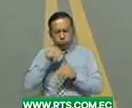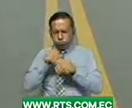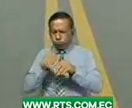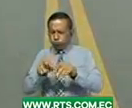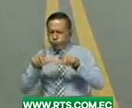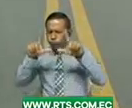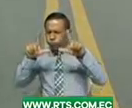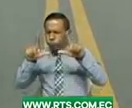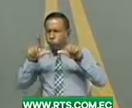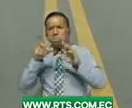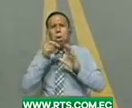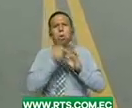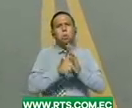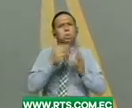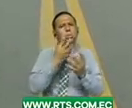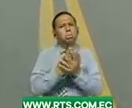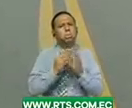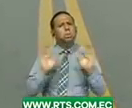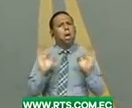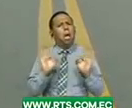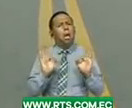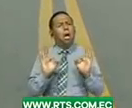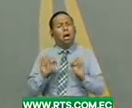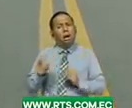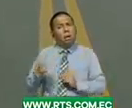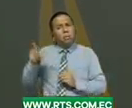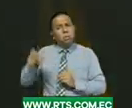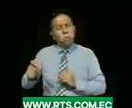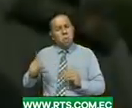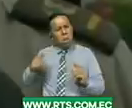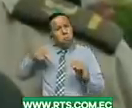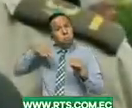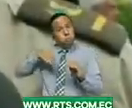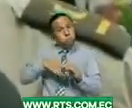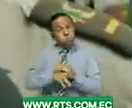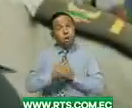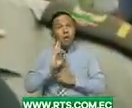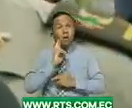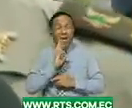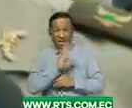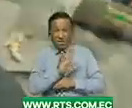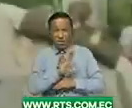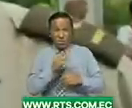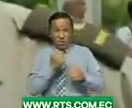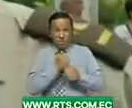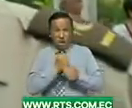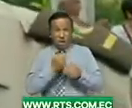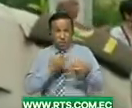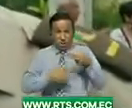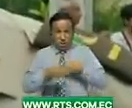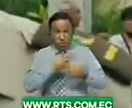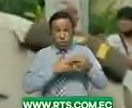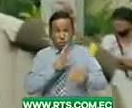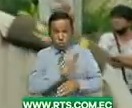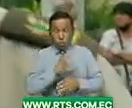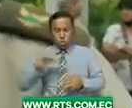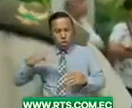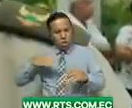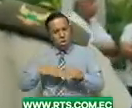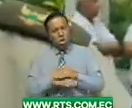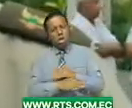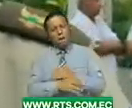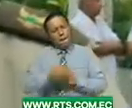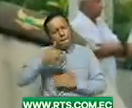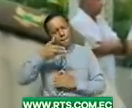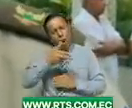ingresó al local y lo asesinó disparándole en la cabeza. 2 indicios balísticos al momento. Lo que se conoce que estaba el